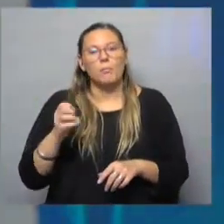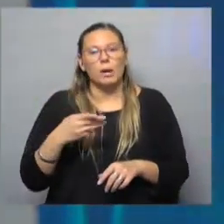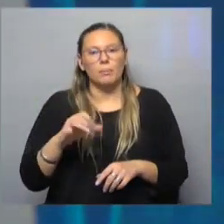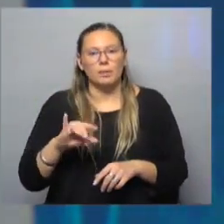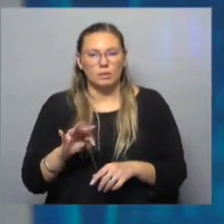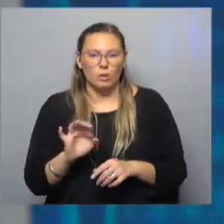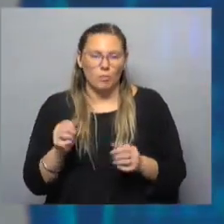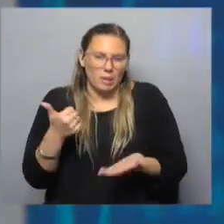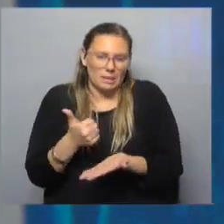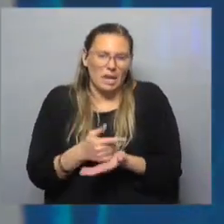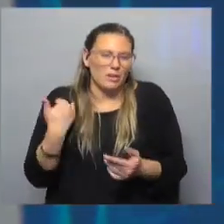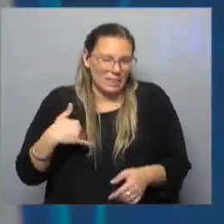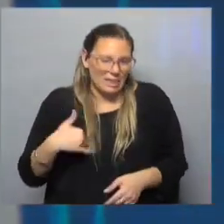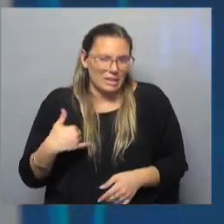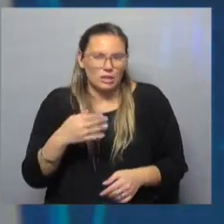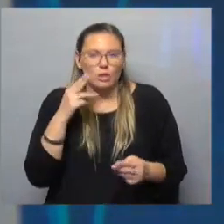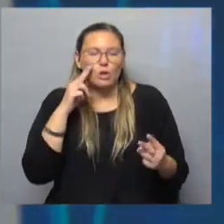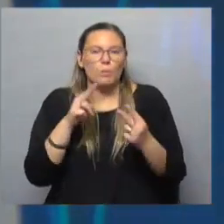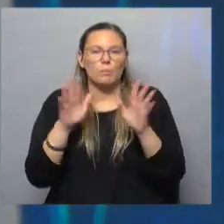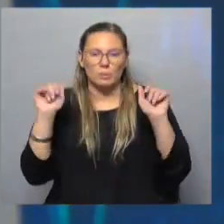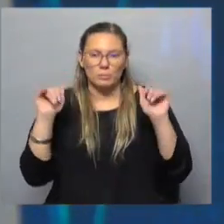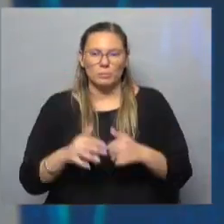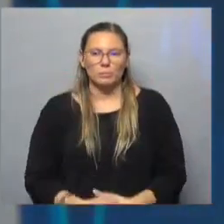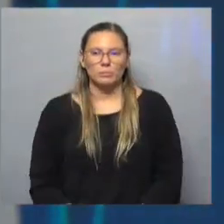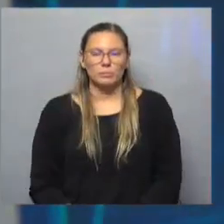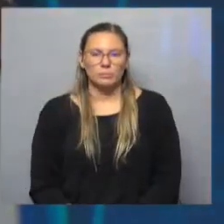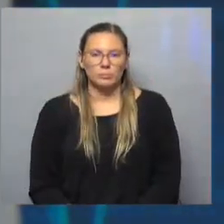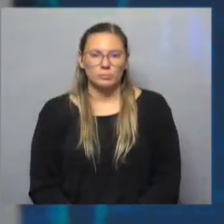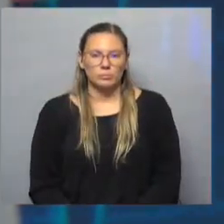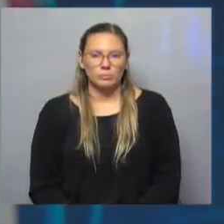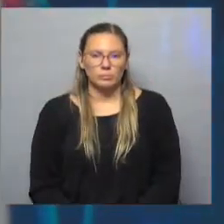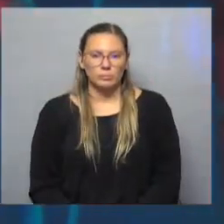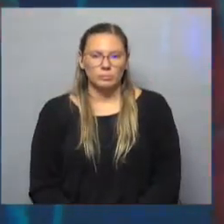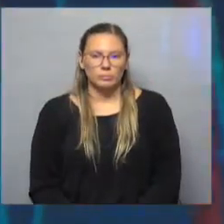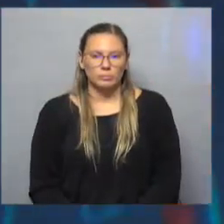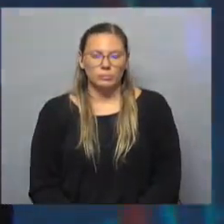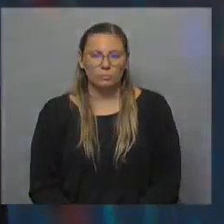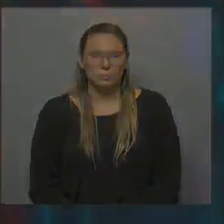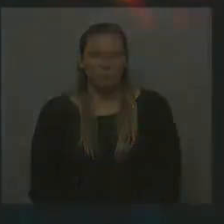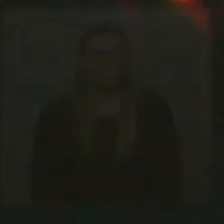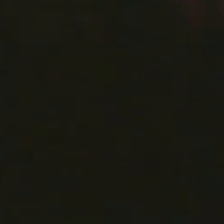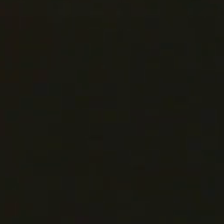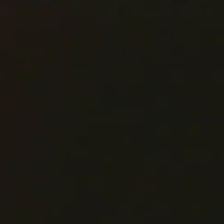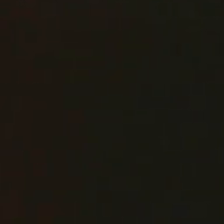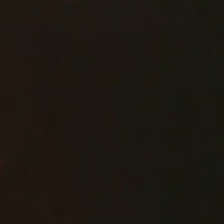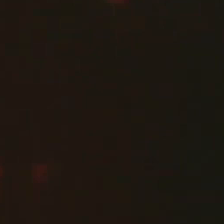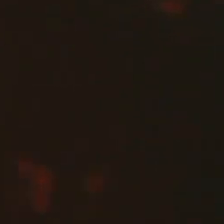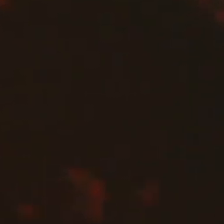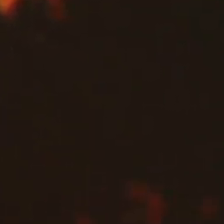se preocupen, no lo extrañen tanto. Que pasen bien. Chao. Adelante, gracias. Voy a buscar el